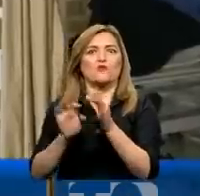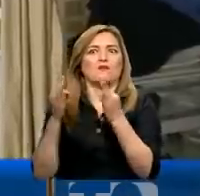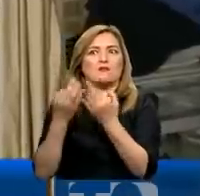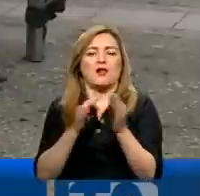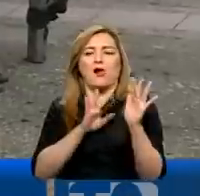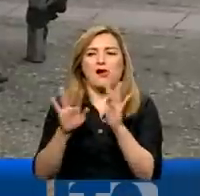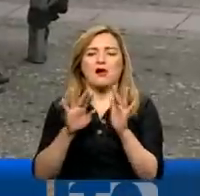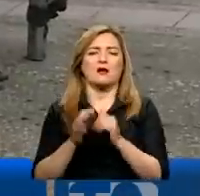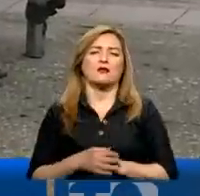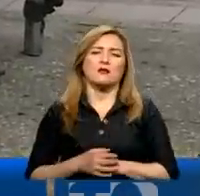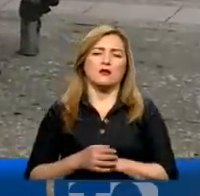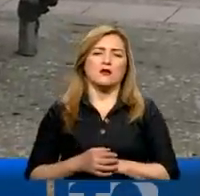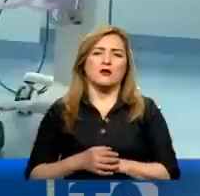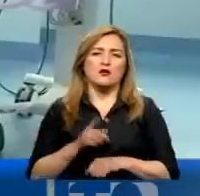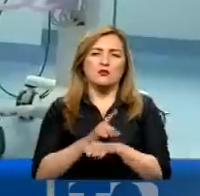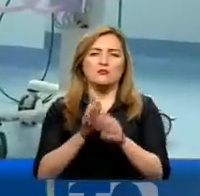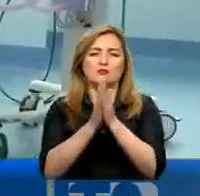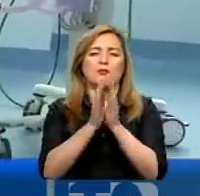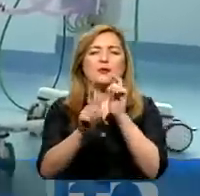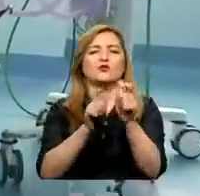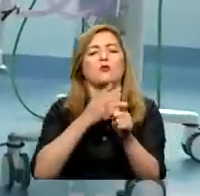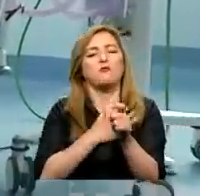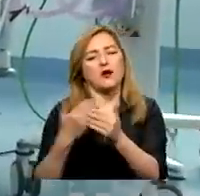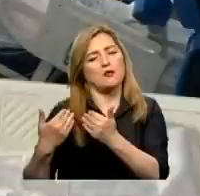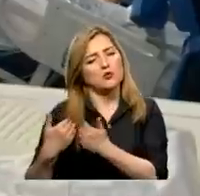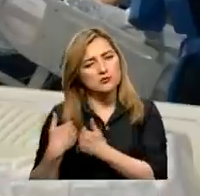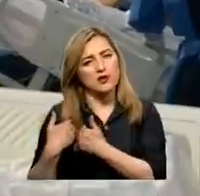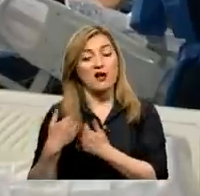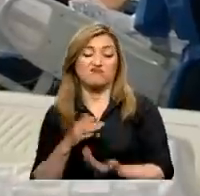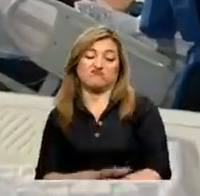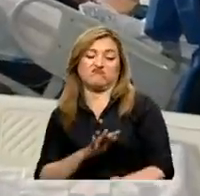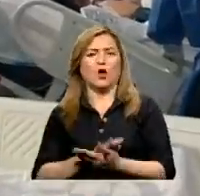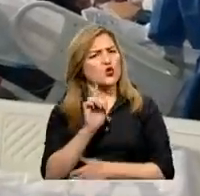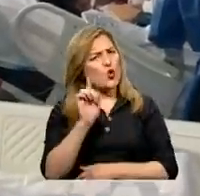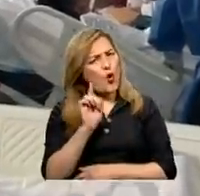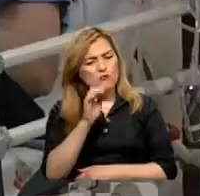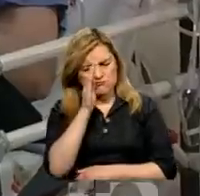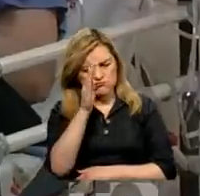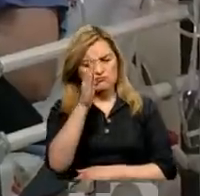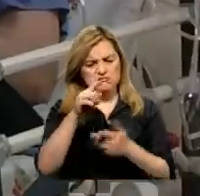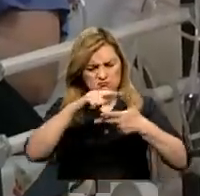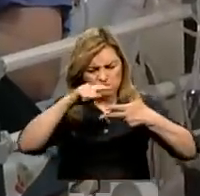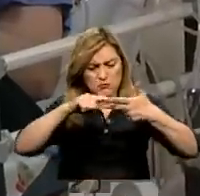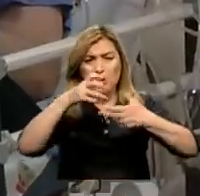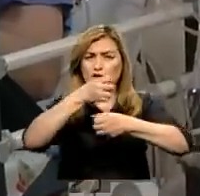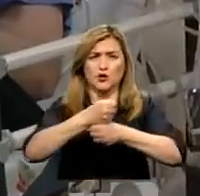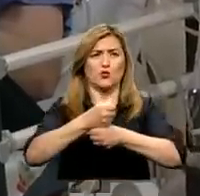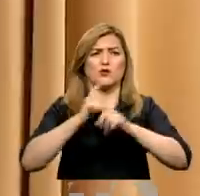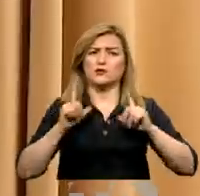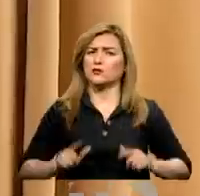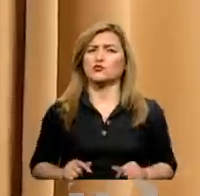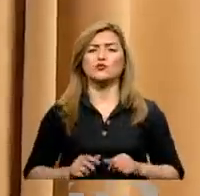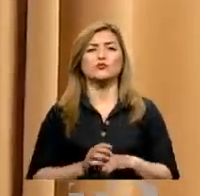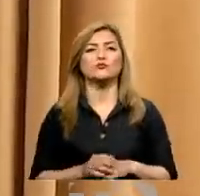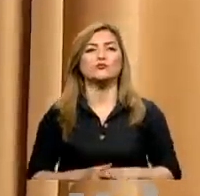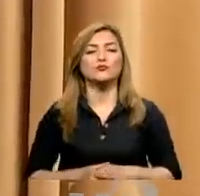ciudadanía actuar con responsabilidad, no relajarse y mantener de forma estricta las medidas de bioseguridad.